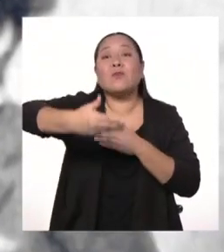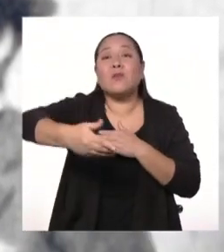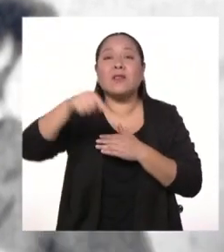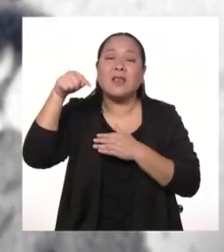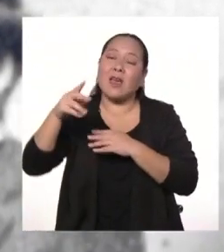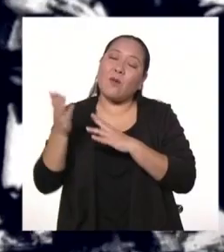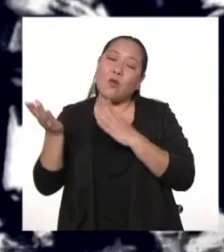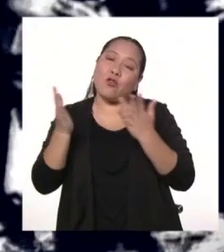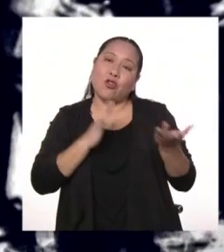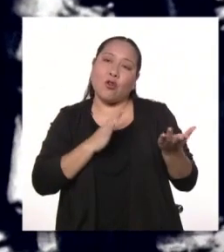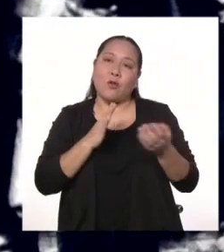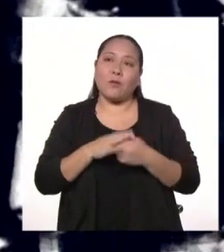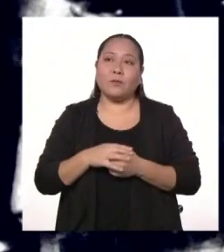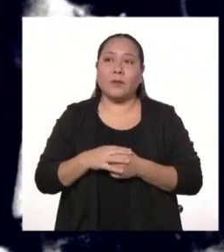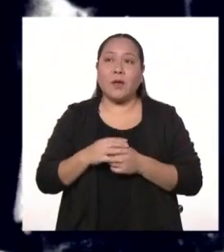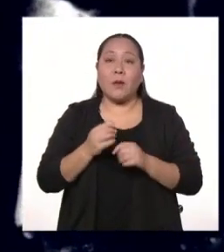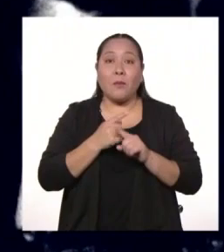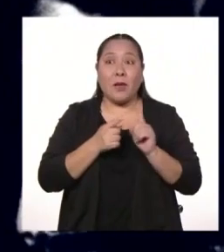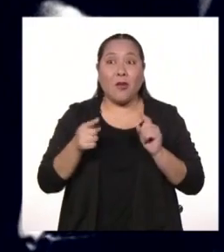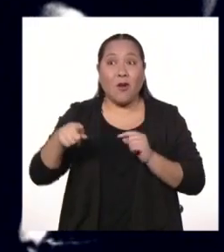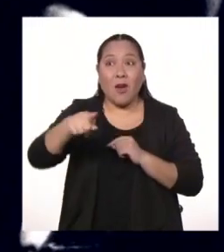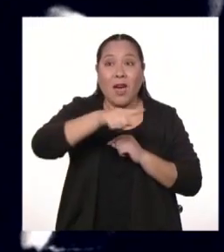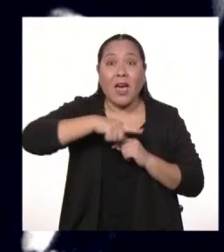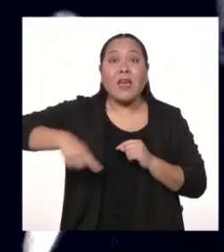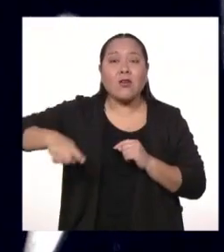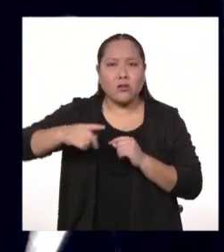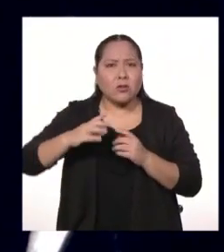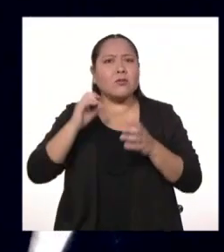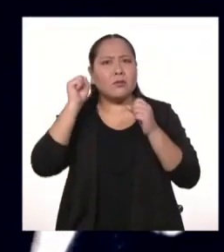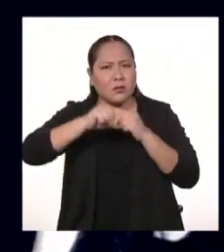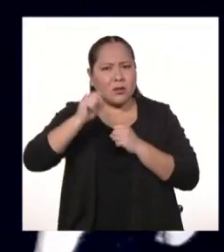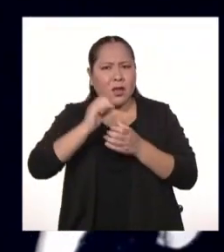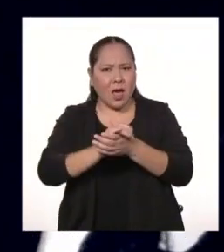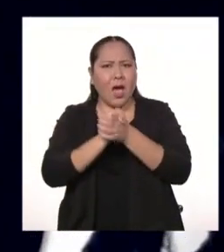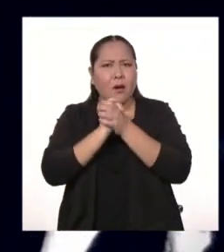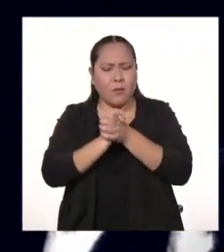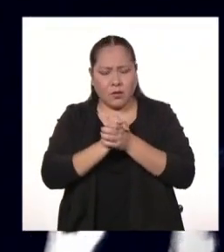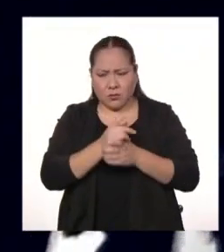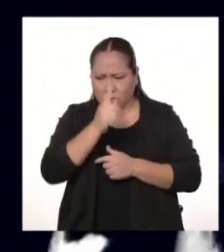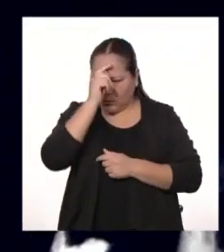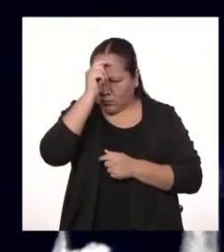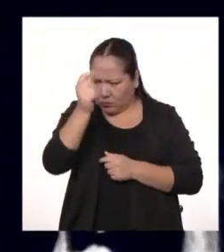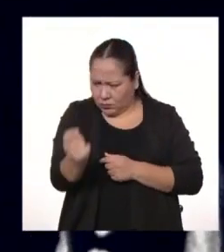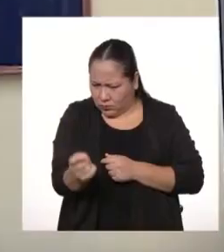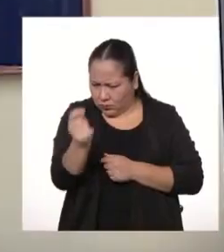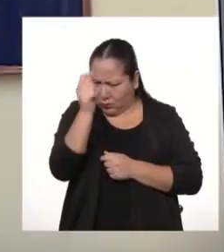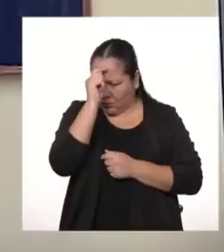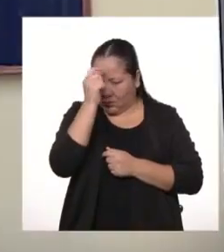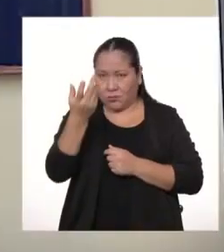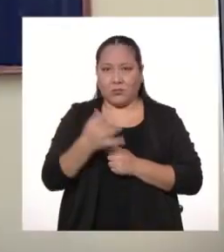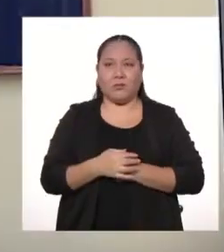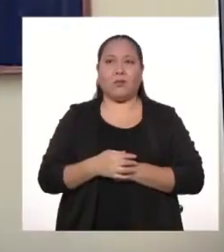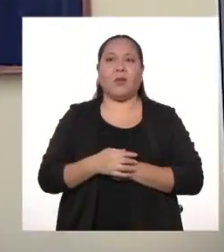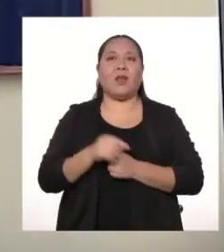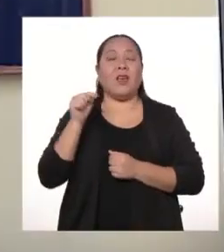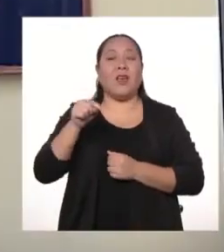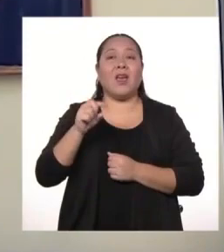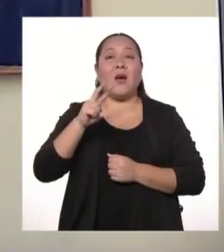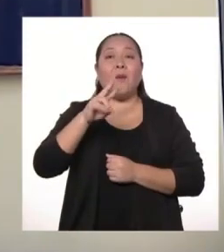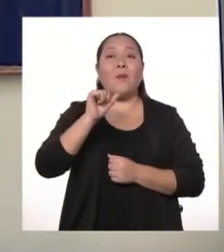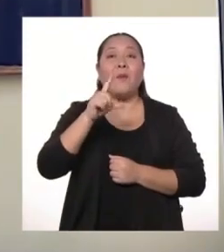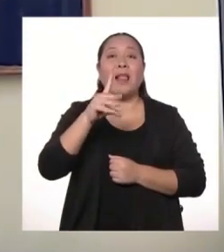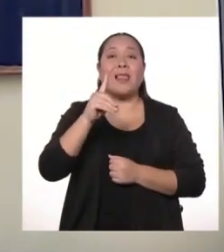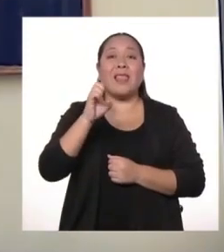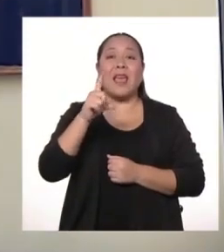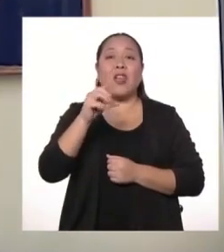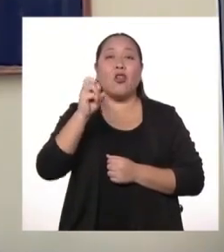hubiera muerto. Ellos tuvieron una relación de profundo respeto y admiración. Sobre Valdelomar, Mariátegui